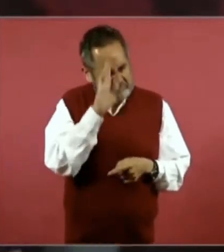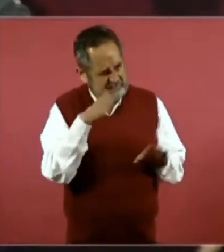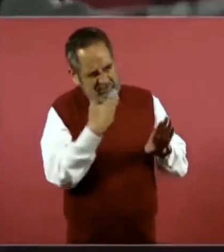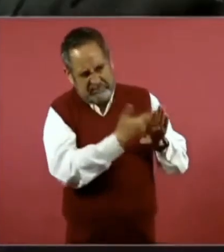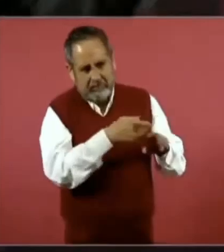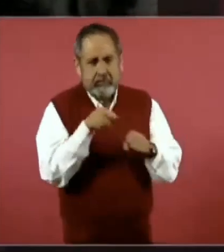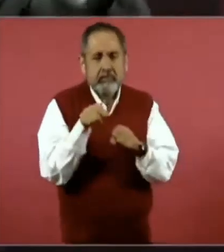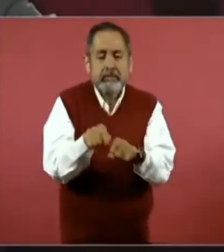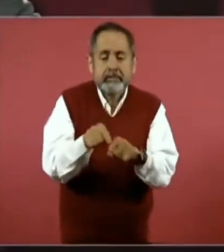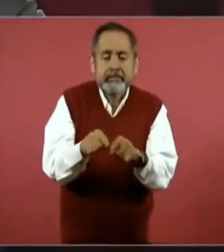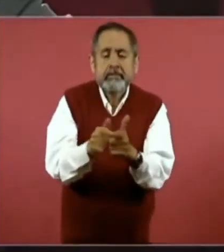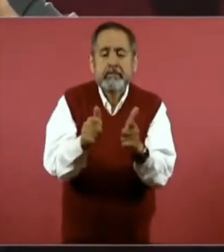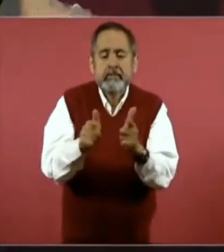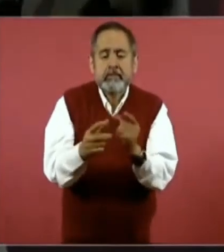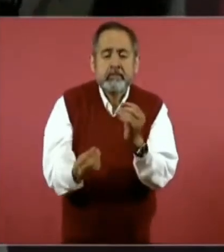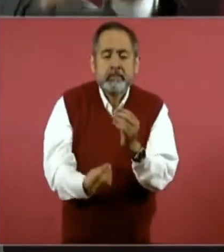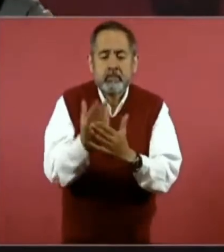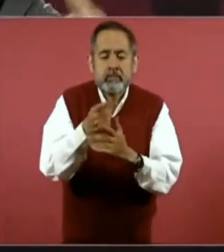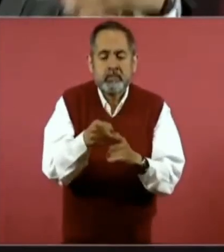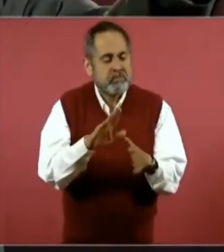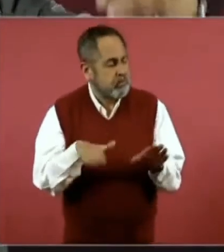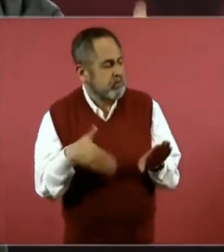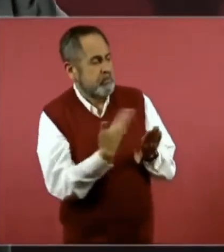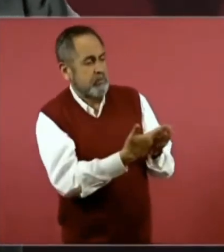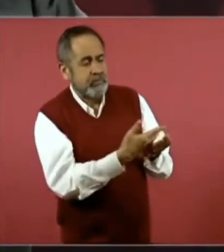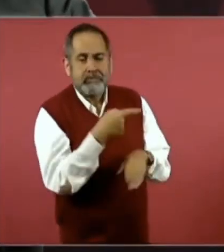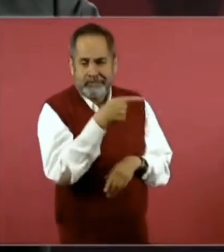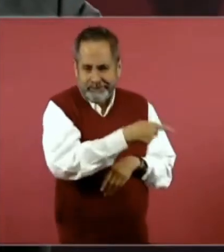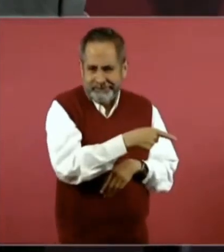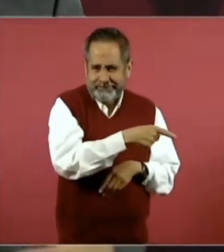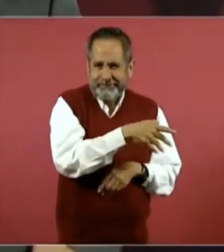para oponerse a la política popular